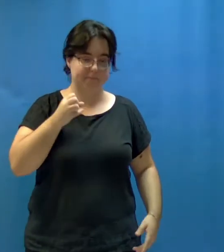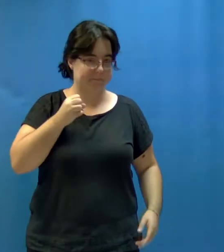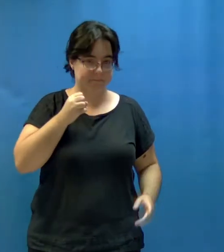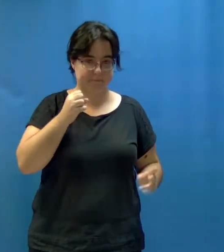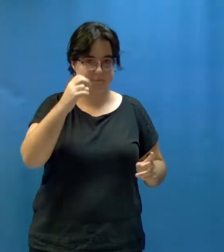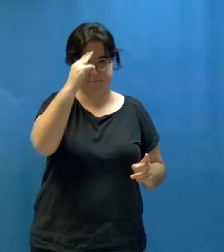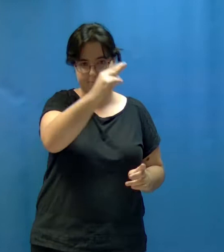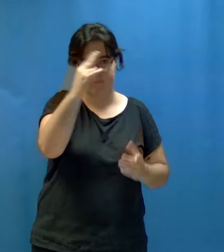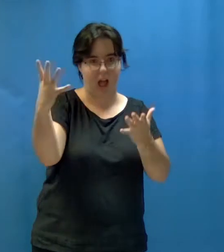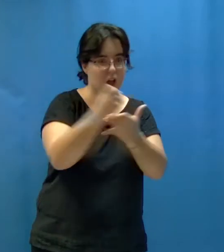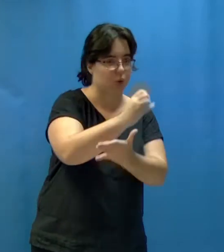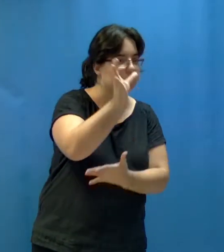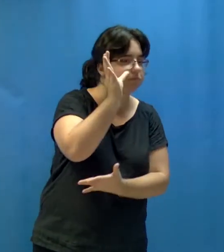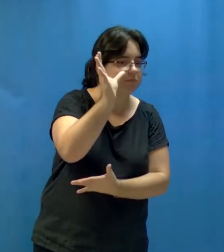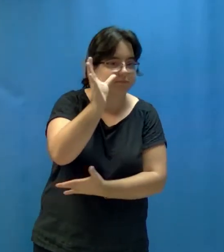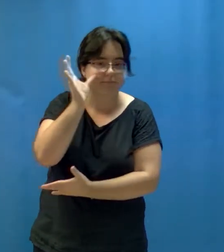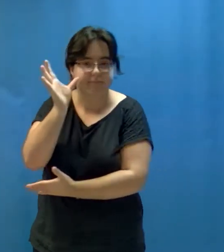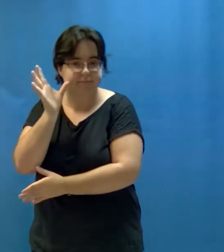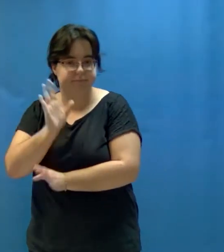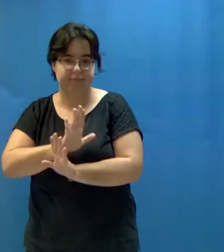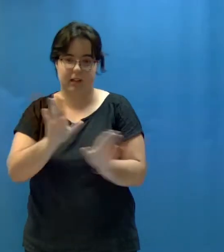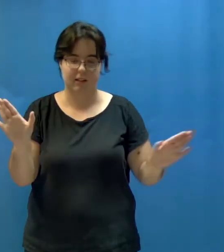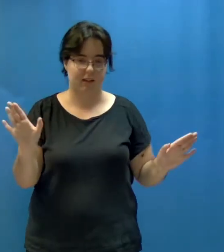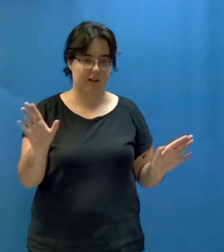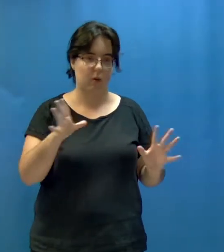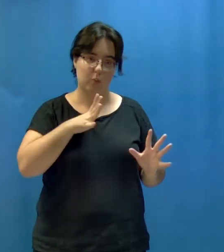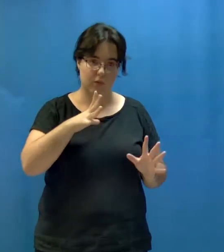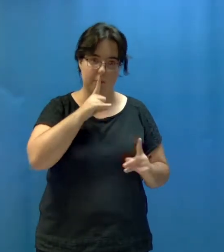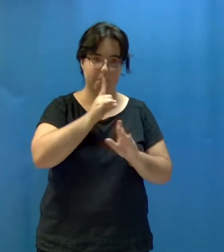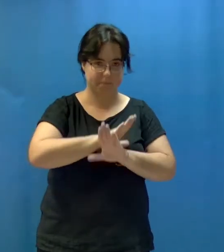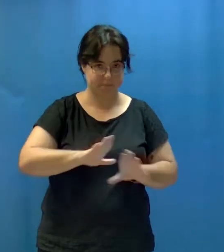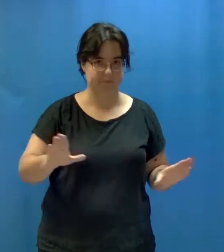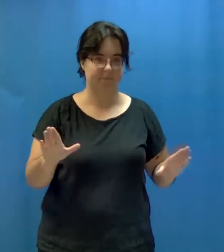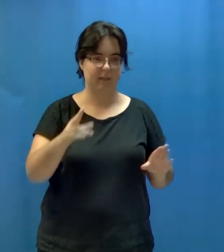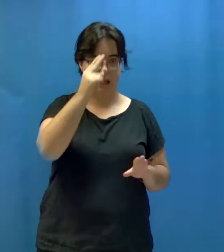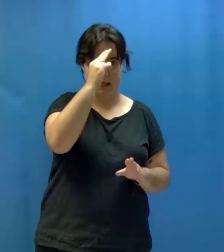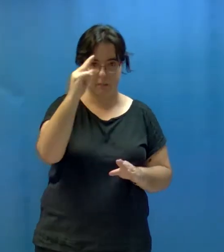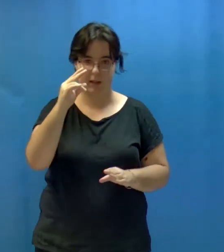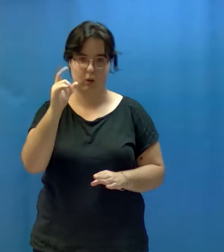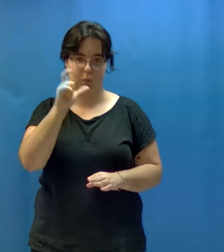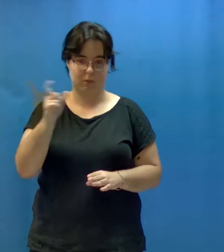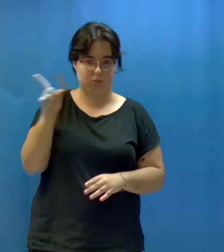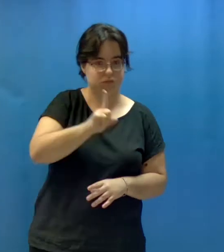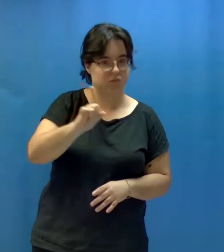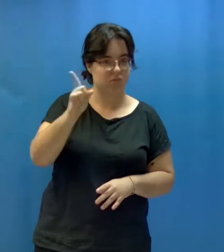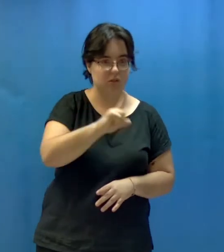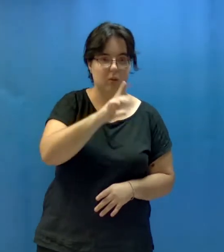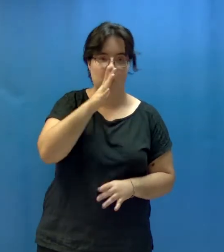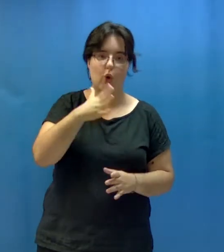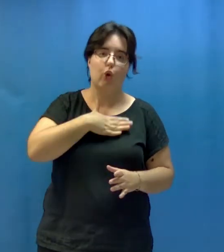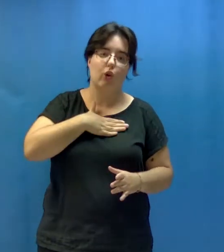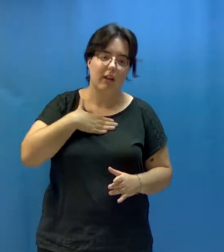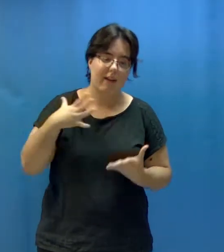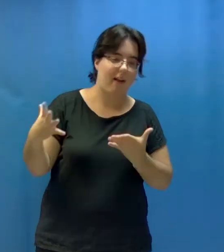de todos los grupos y del ordenamiento de esta casa. Hagan el favor de respetar a los ponentes, por favor, porque todos queremos